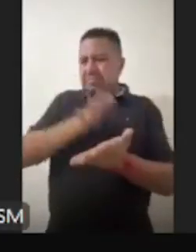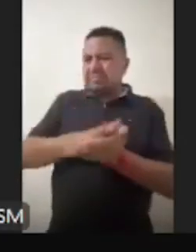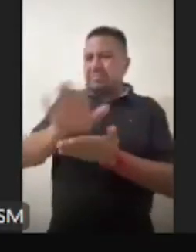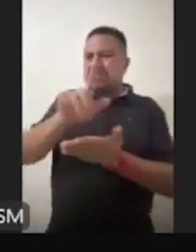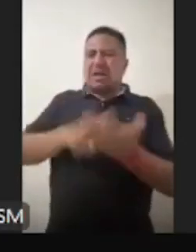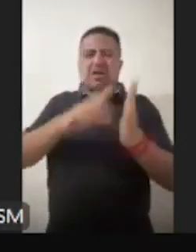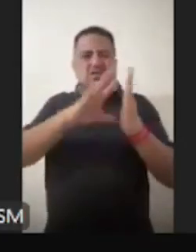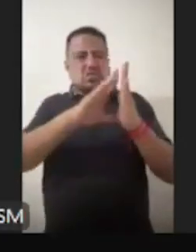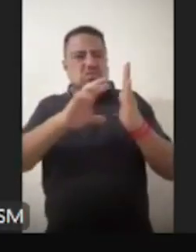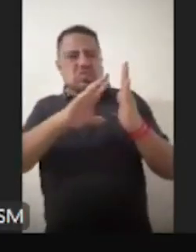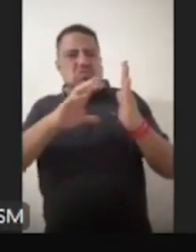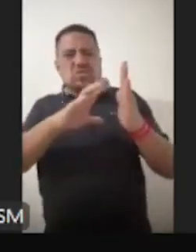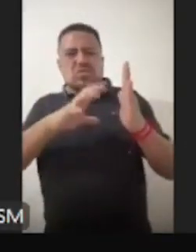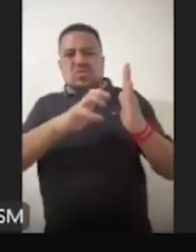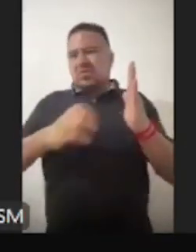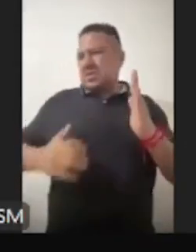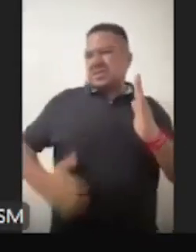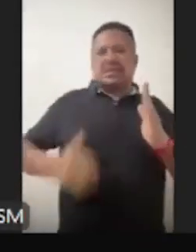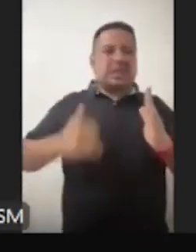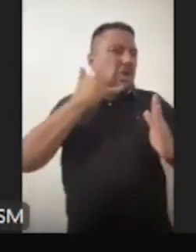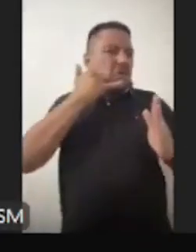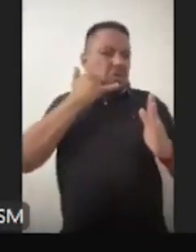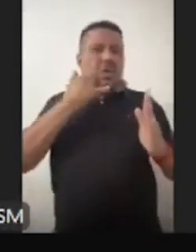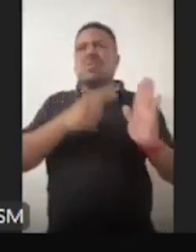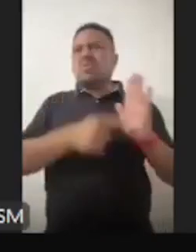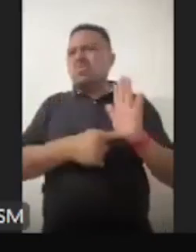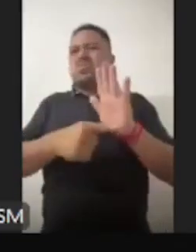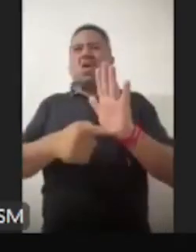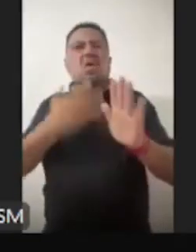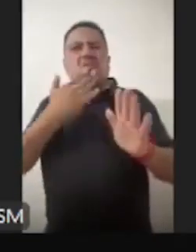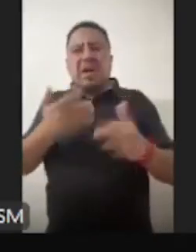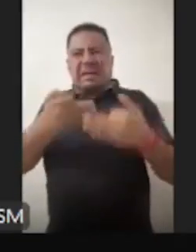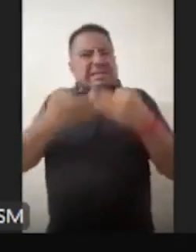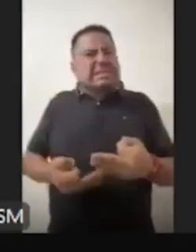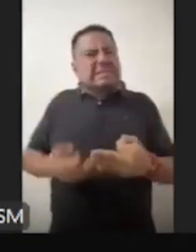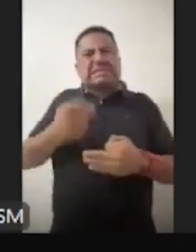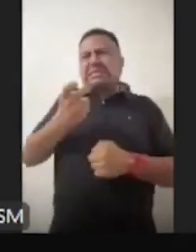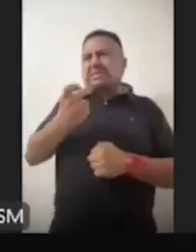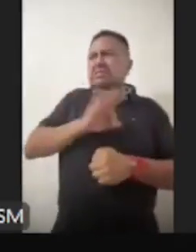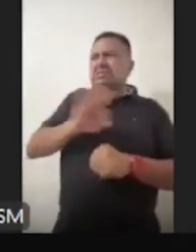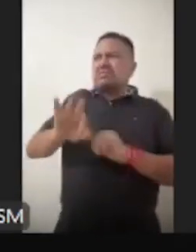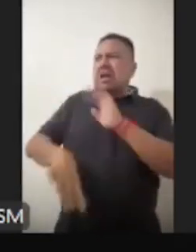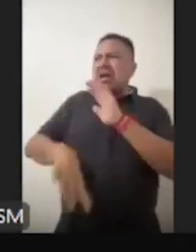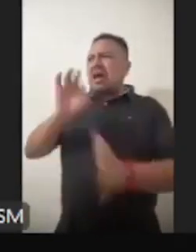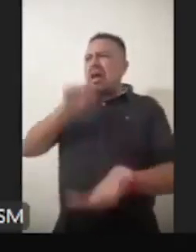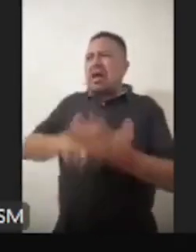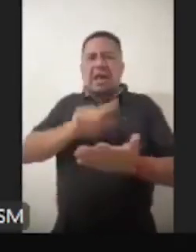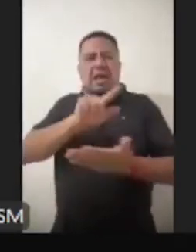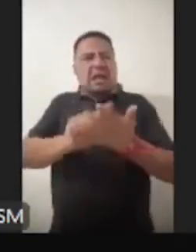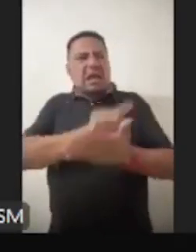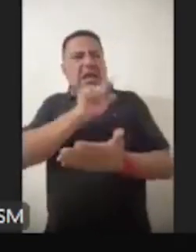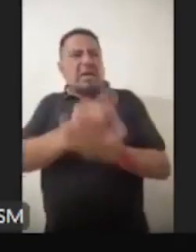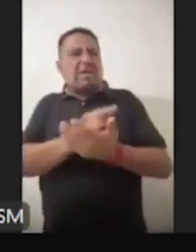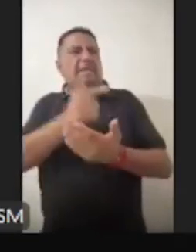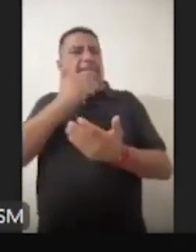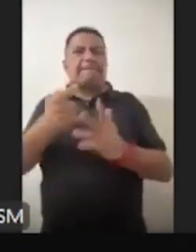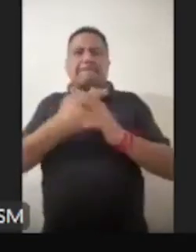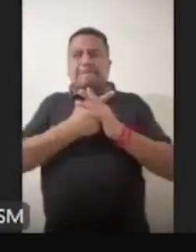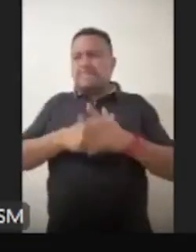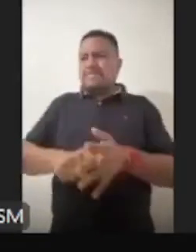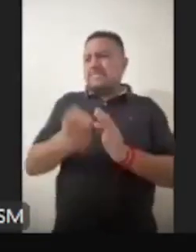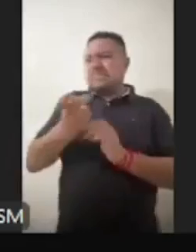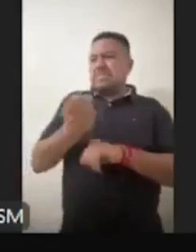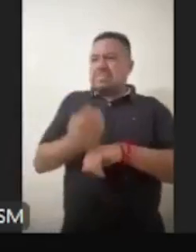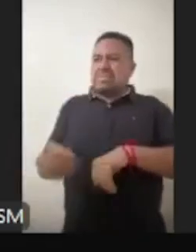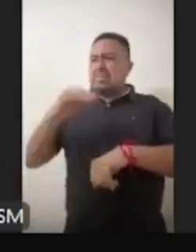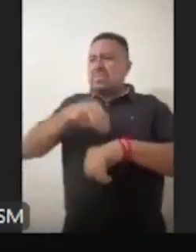de las conversaciones de la denunciante, no está comprobado si efectivamente fueron obtenidas de manera legal para a partir de ello otorgarles el